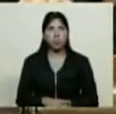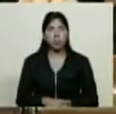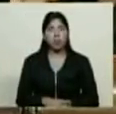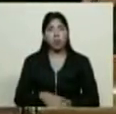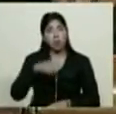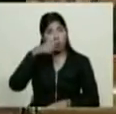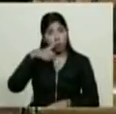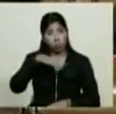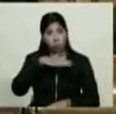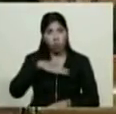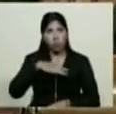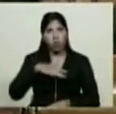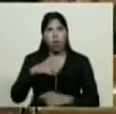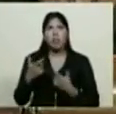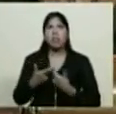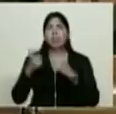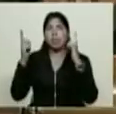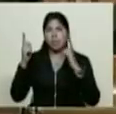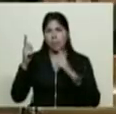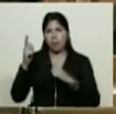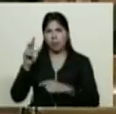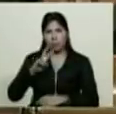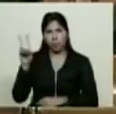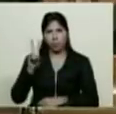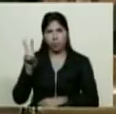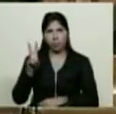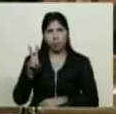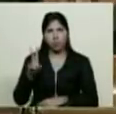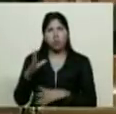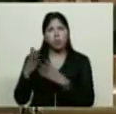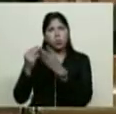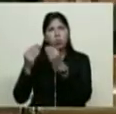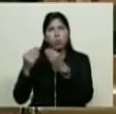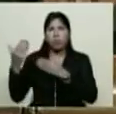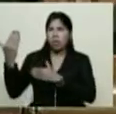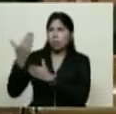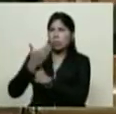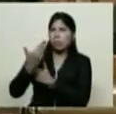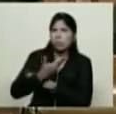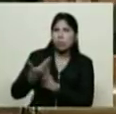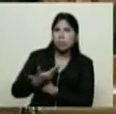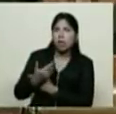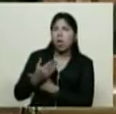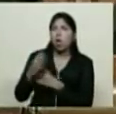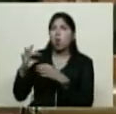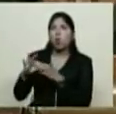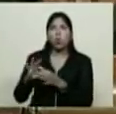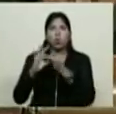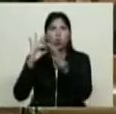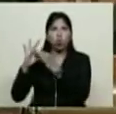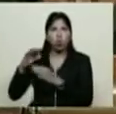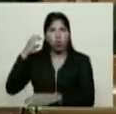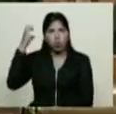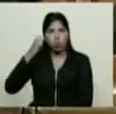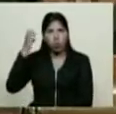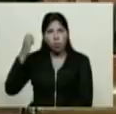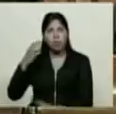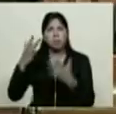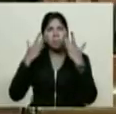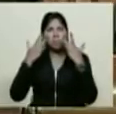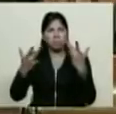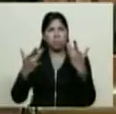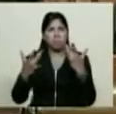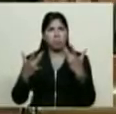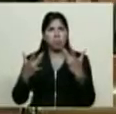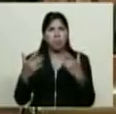de Venezuela. Las condenables sanciones unilaterales de la Unión Europea han dejado en evidencia